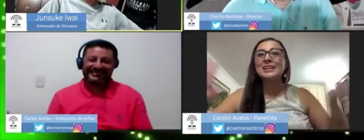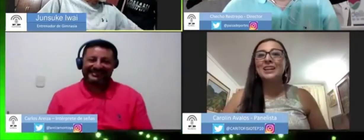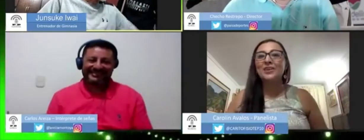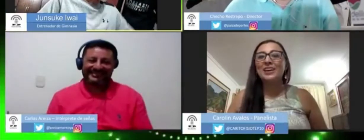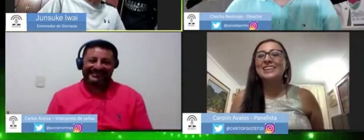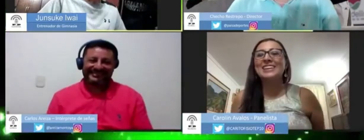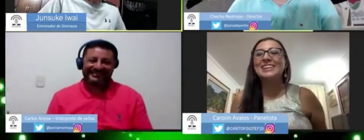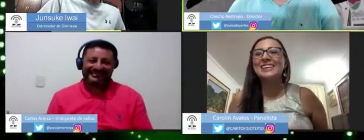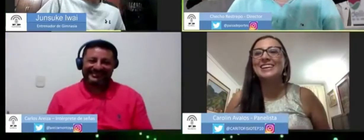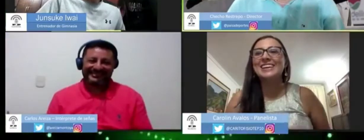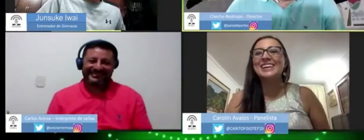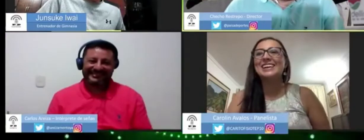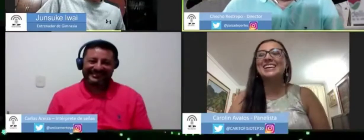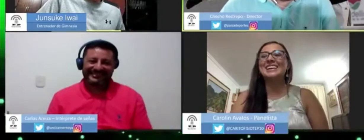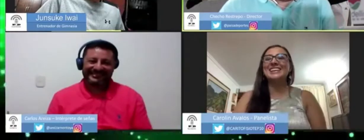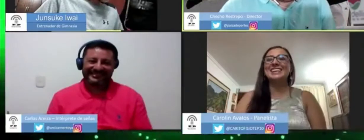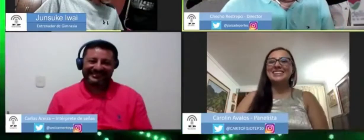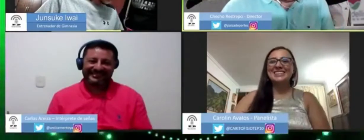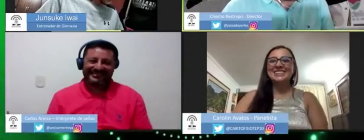la